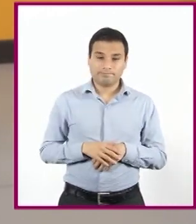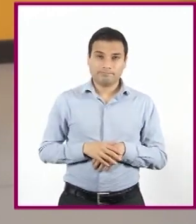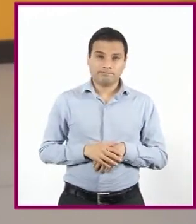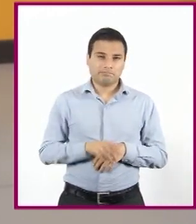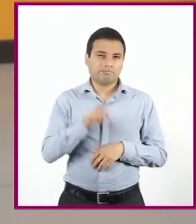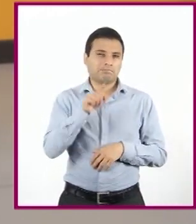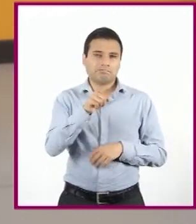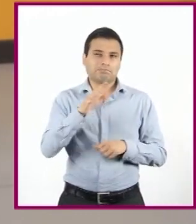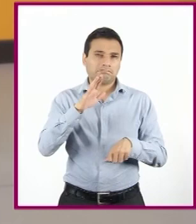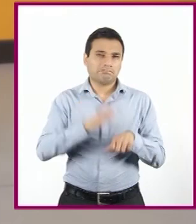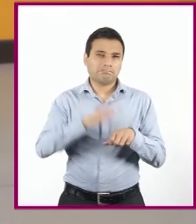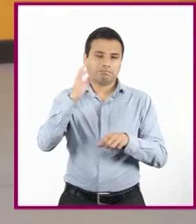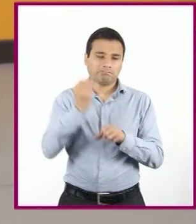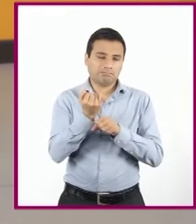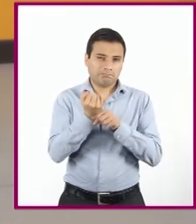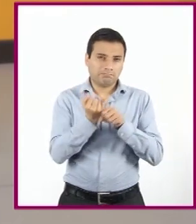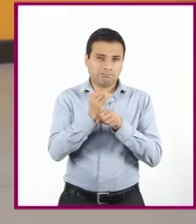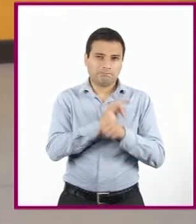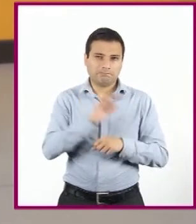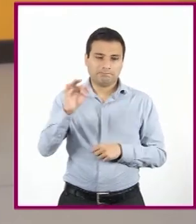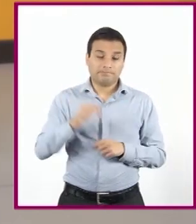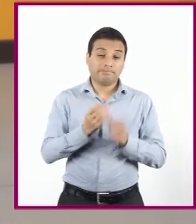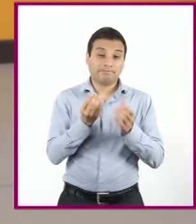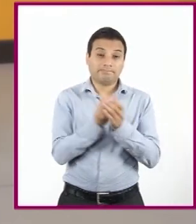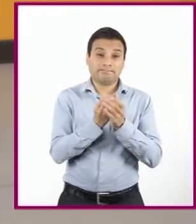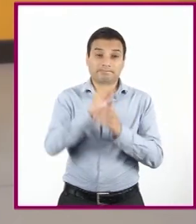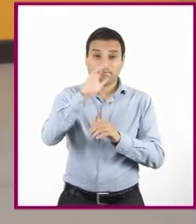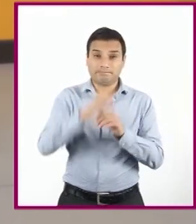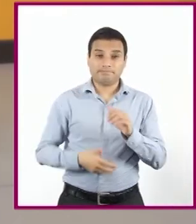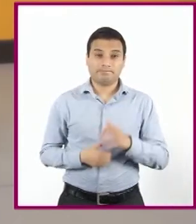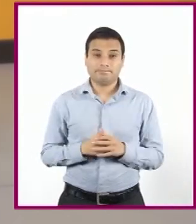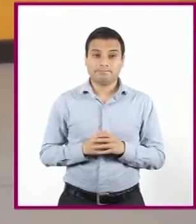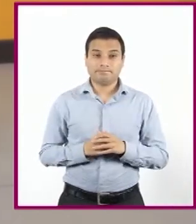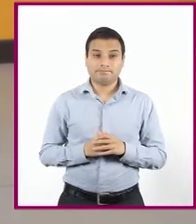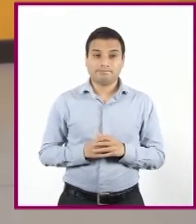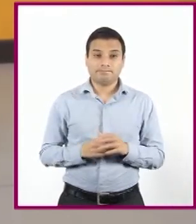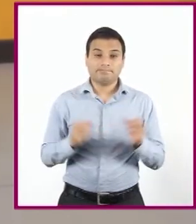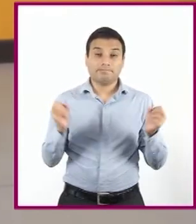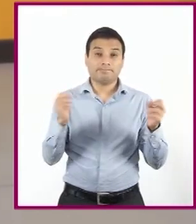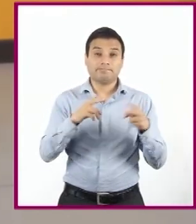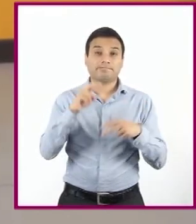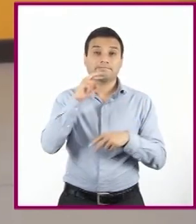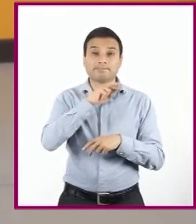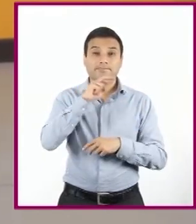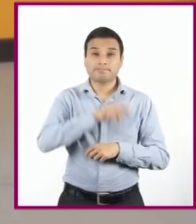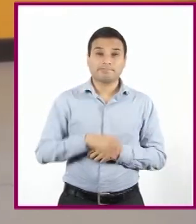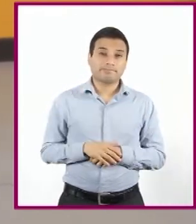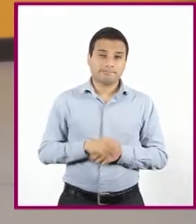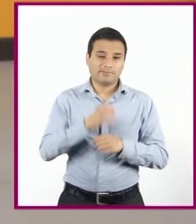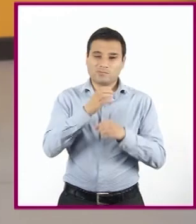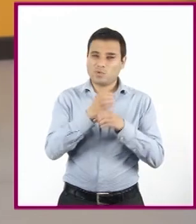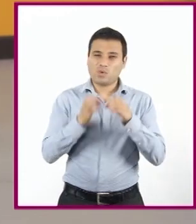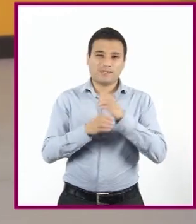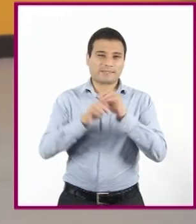consideren necesaria. Por ahora, terminamos. Pero les invitamos a que sigan descubriendo y